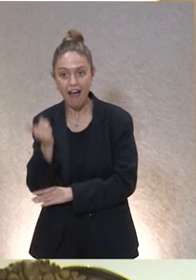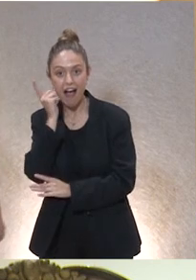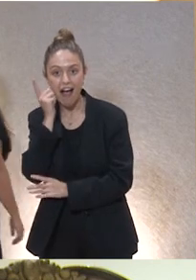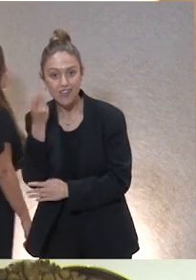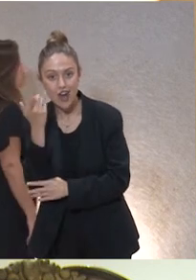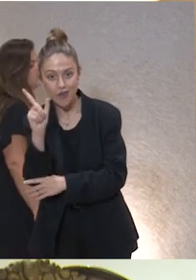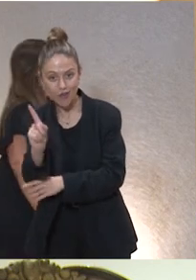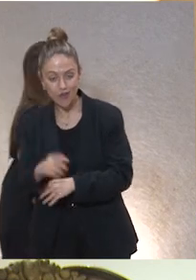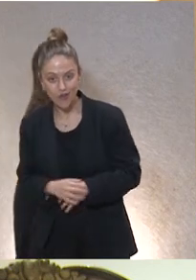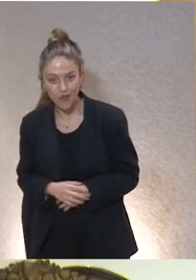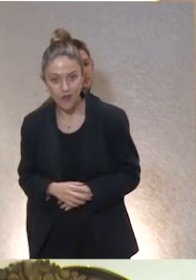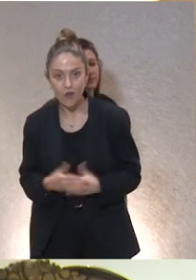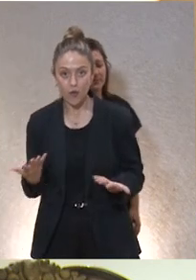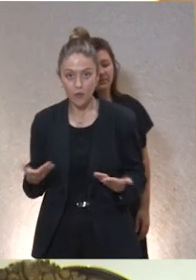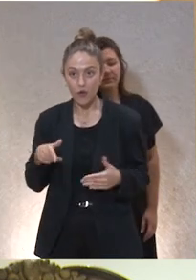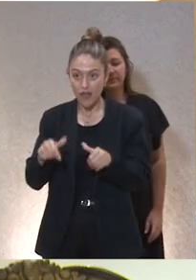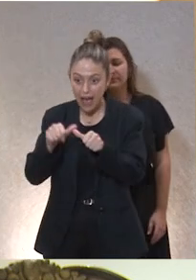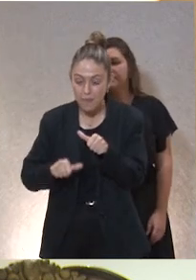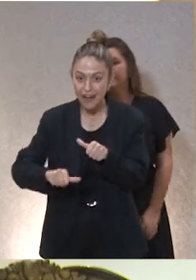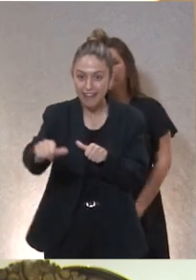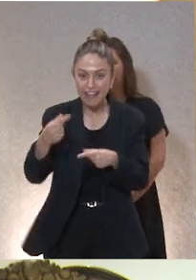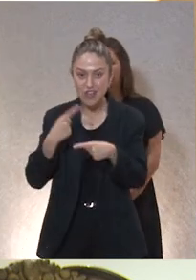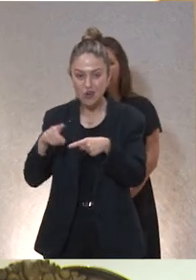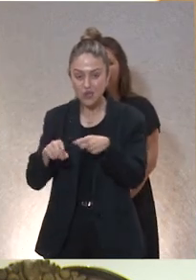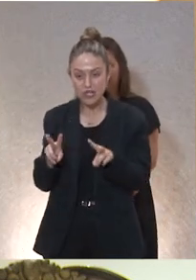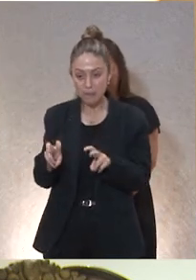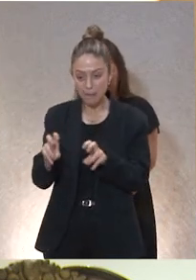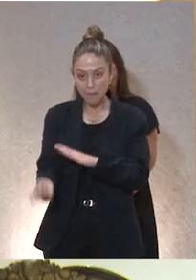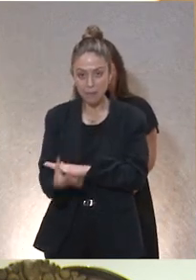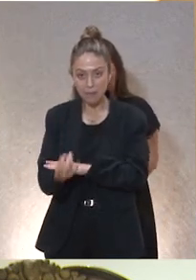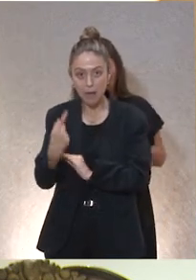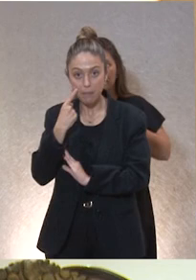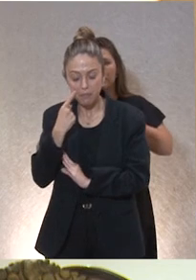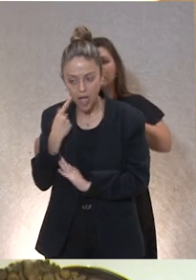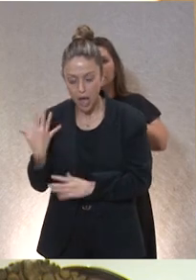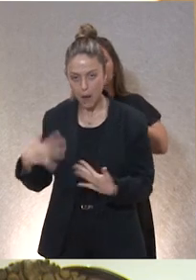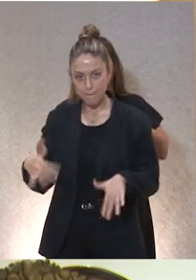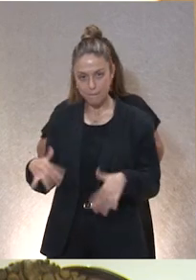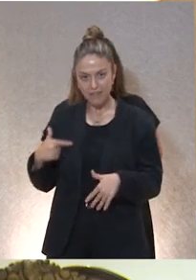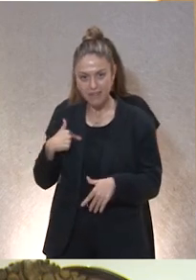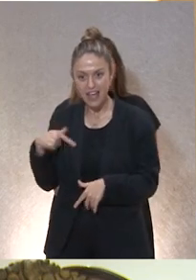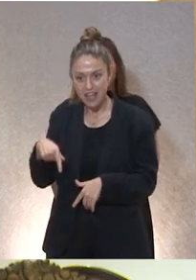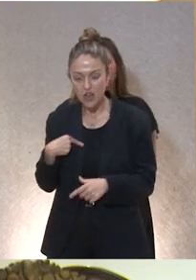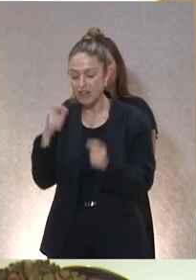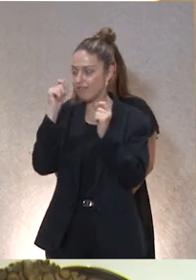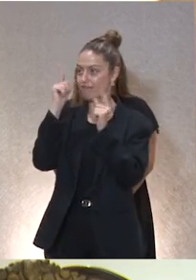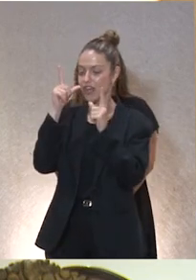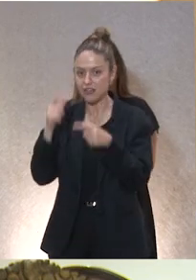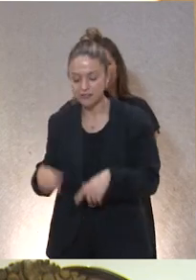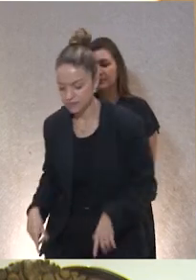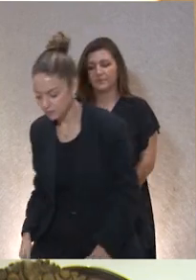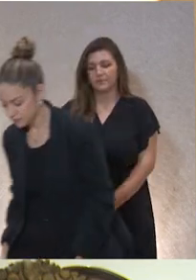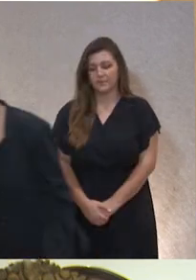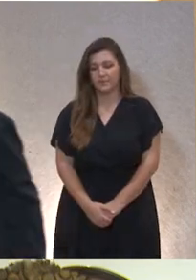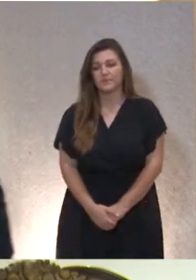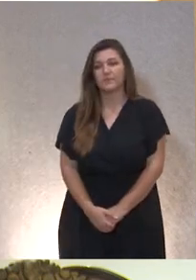Eh bueno aquel año empezaron a pasar una cantidad de cosas que cuando uno lo mira dice ay va y yo aquel año no me di cuenta Bueno